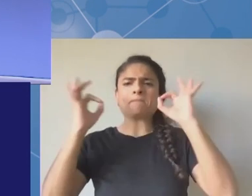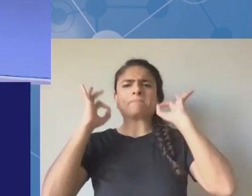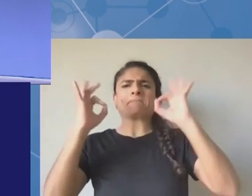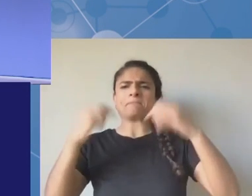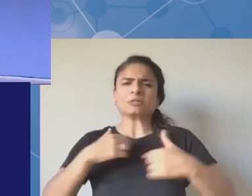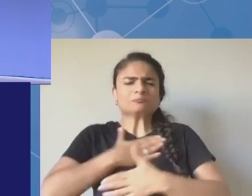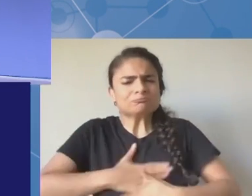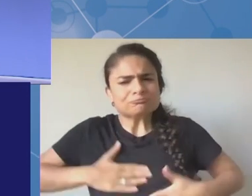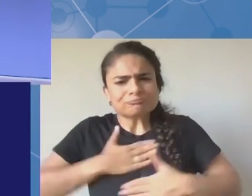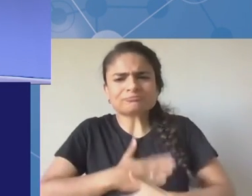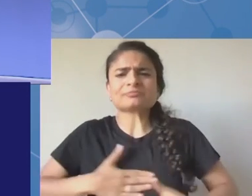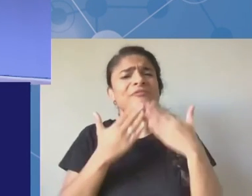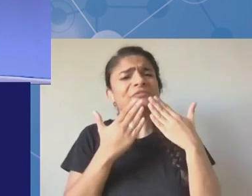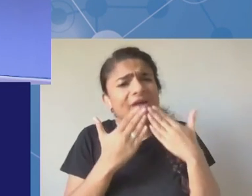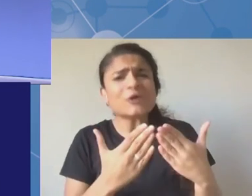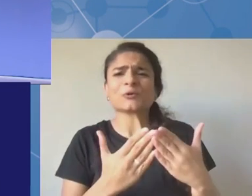equipo.